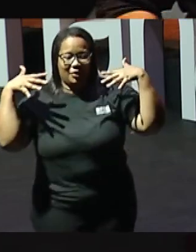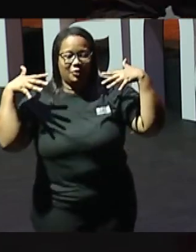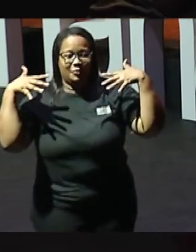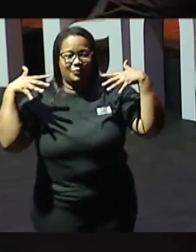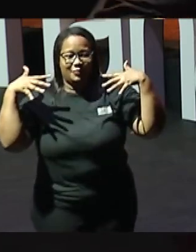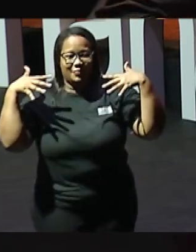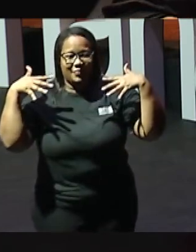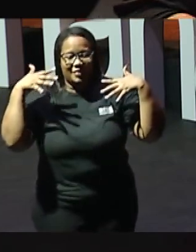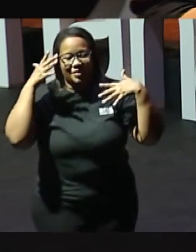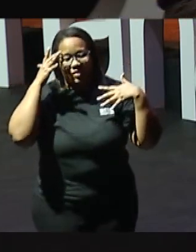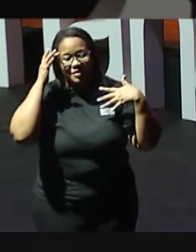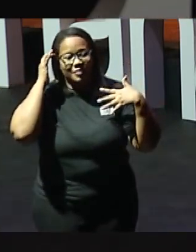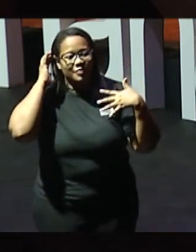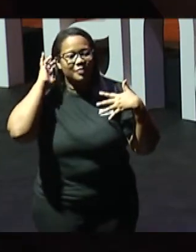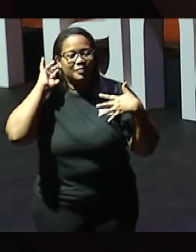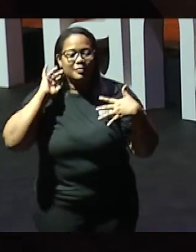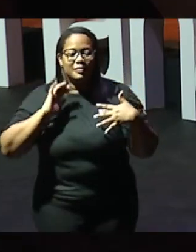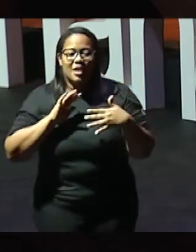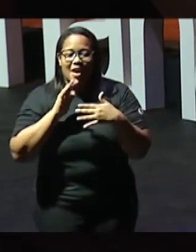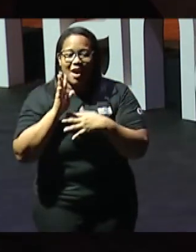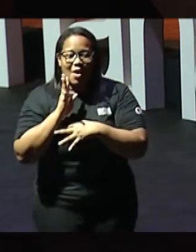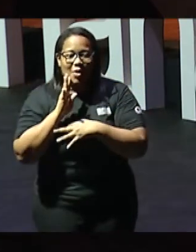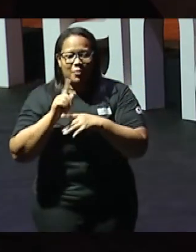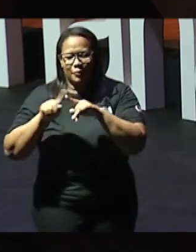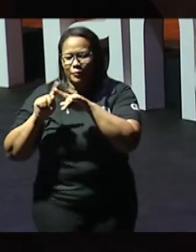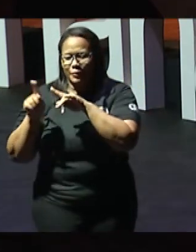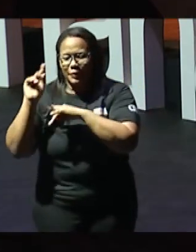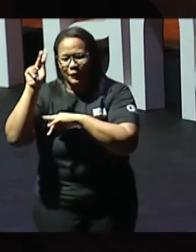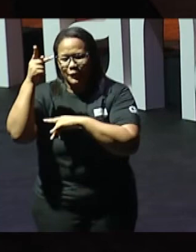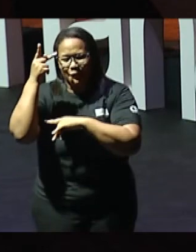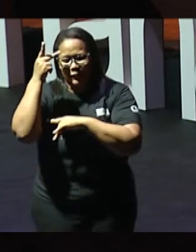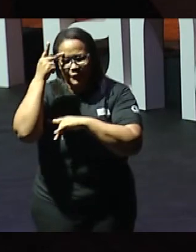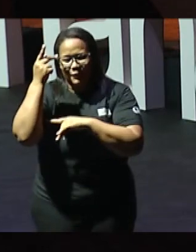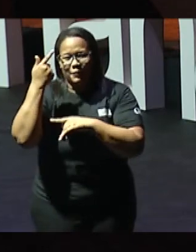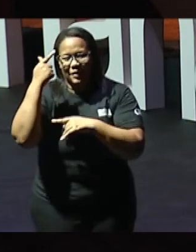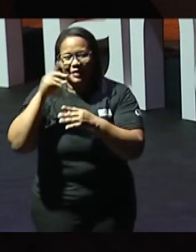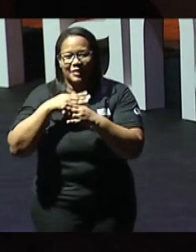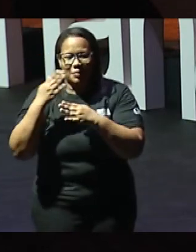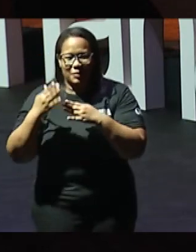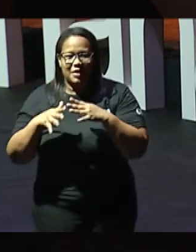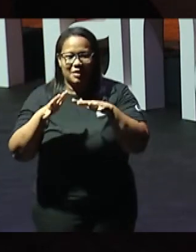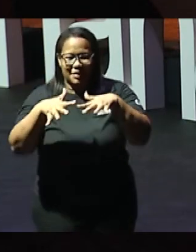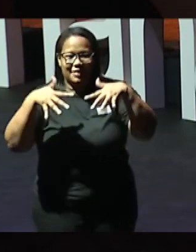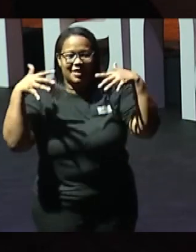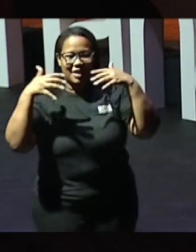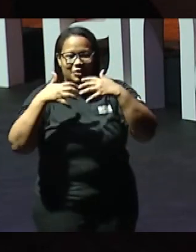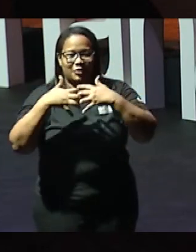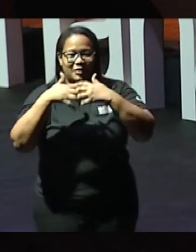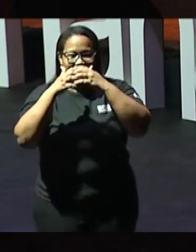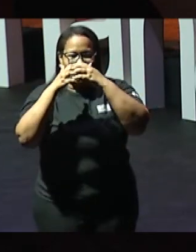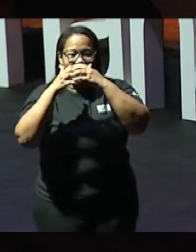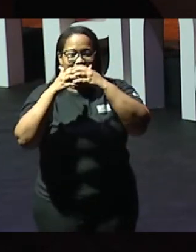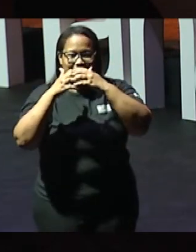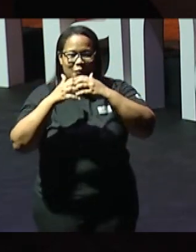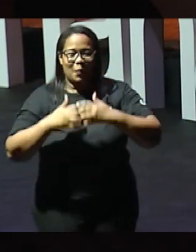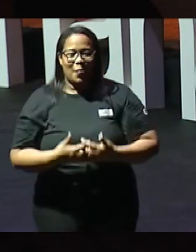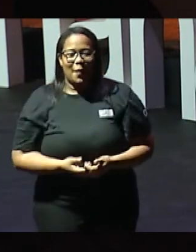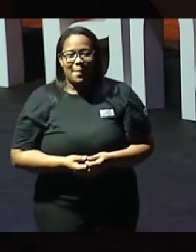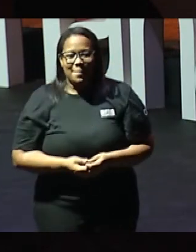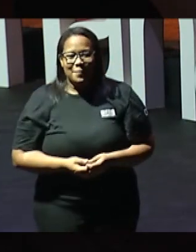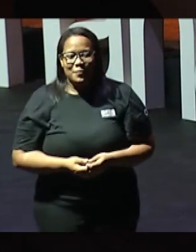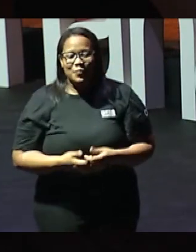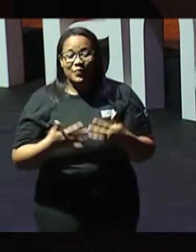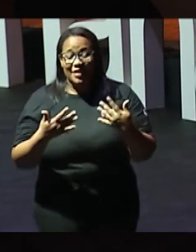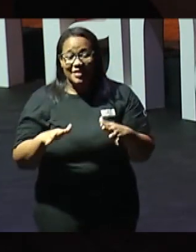logramos tener nuestro teatro para a finales de junio ya esto era una realidad teníamos un teatro